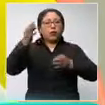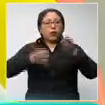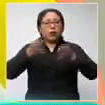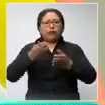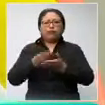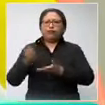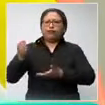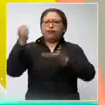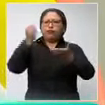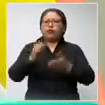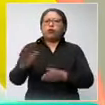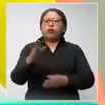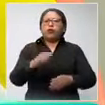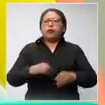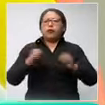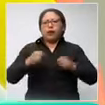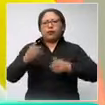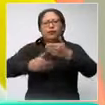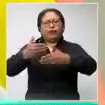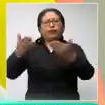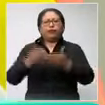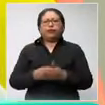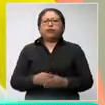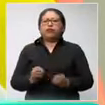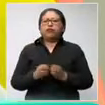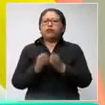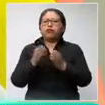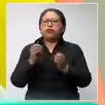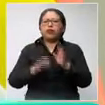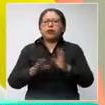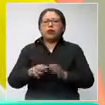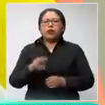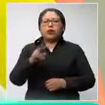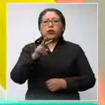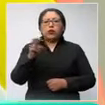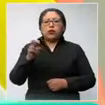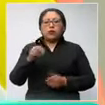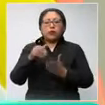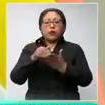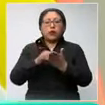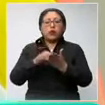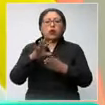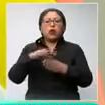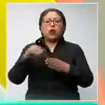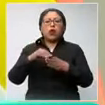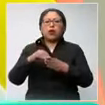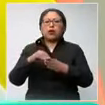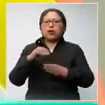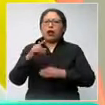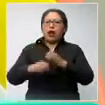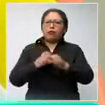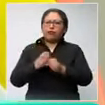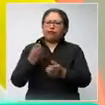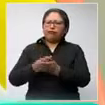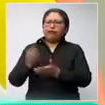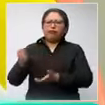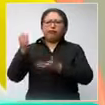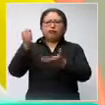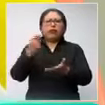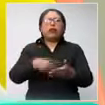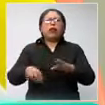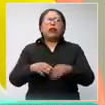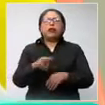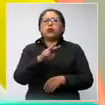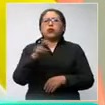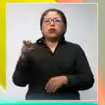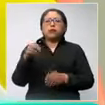da al sector de justicia alrededor de 200 millones de dólares por año. El pueblo necesita saber en qué se gastan esos